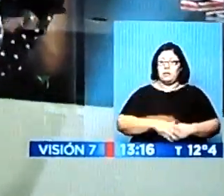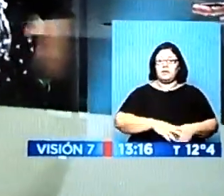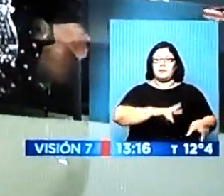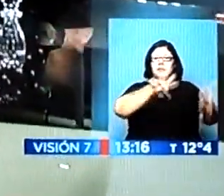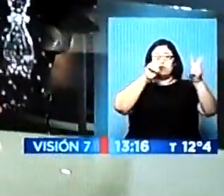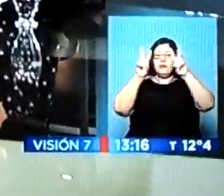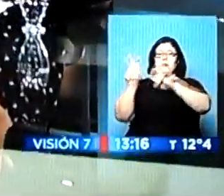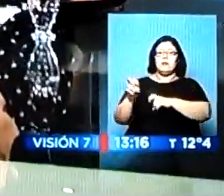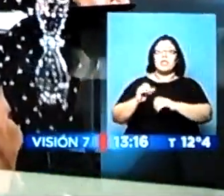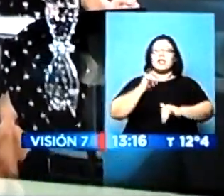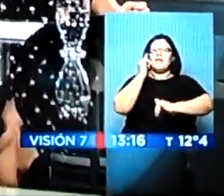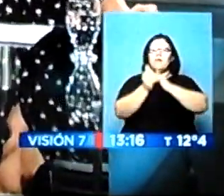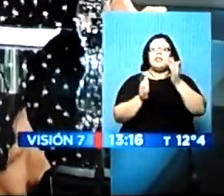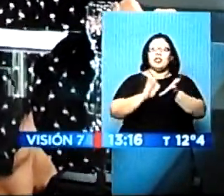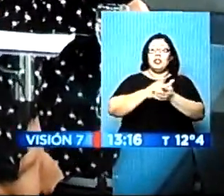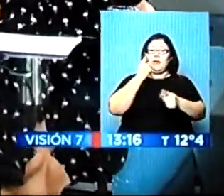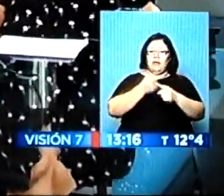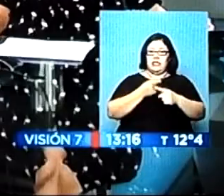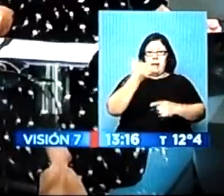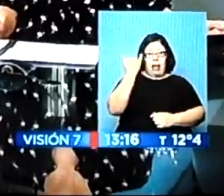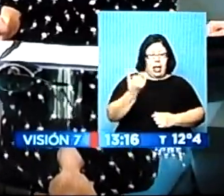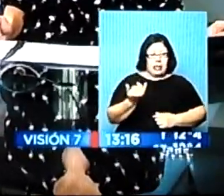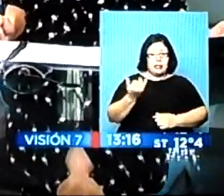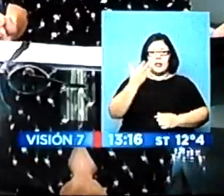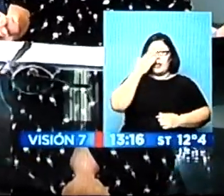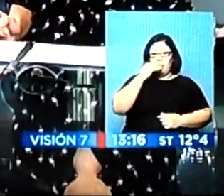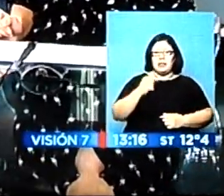Prometemos tener toda la información del festival. Sí, claro.